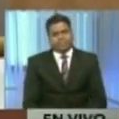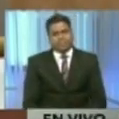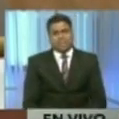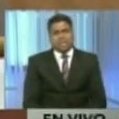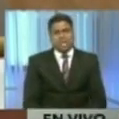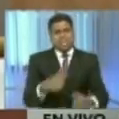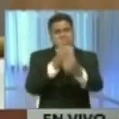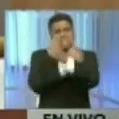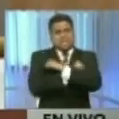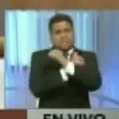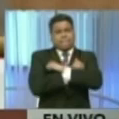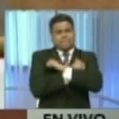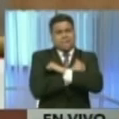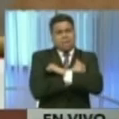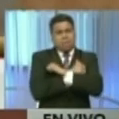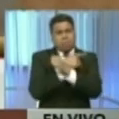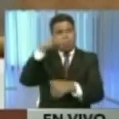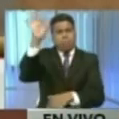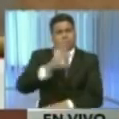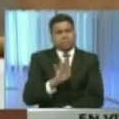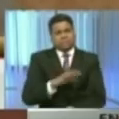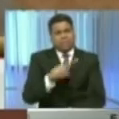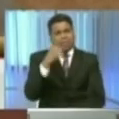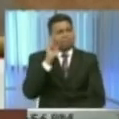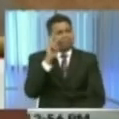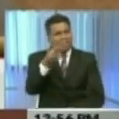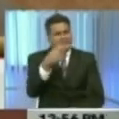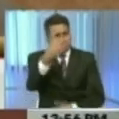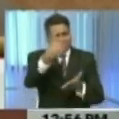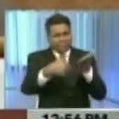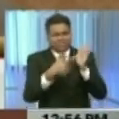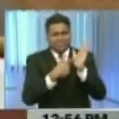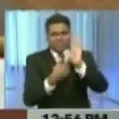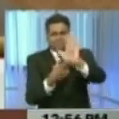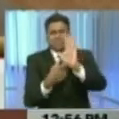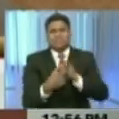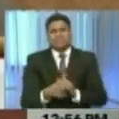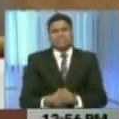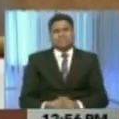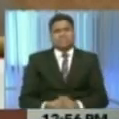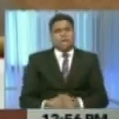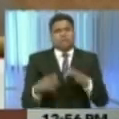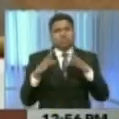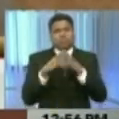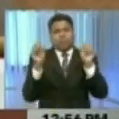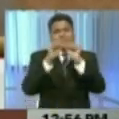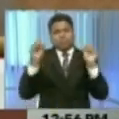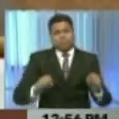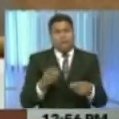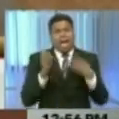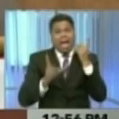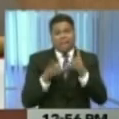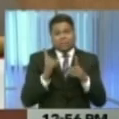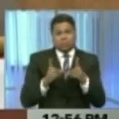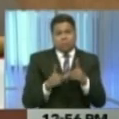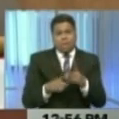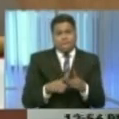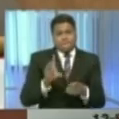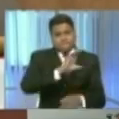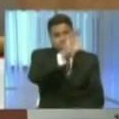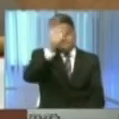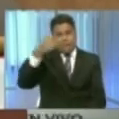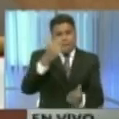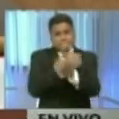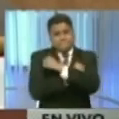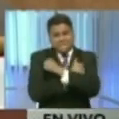país. Allí veo países que manifiestan preocupación por la situación en Venezuela, pero bueno, Venezuela los aventaja